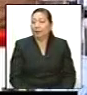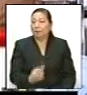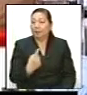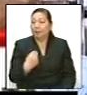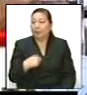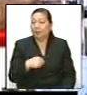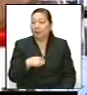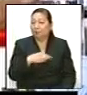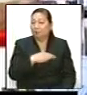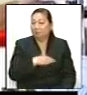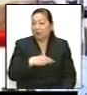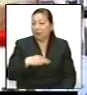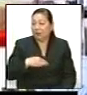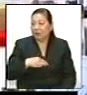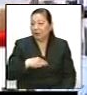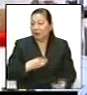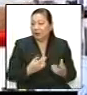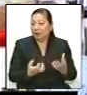nuestro ministro de Economía.